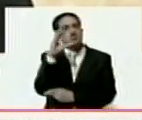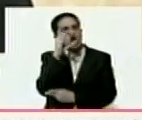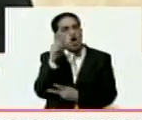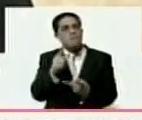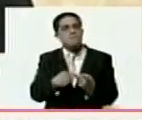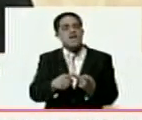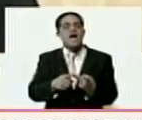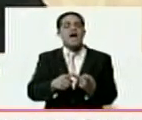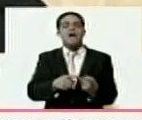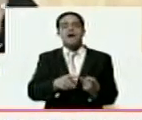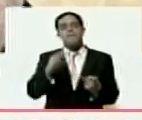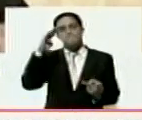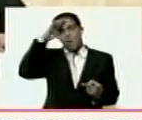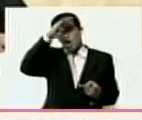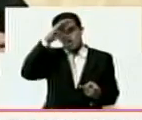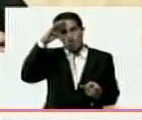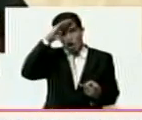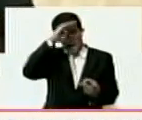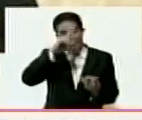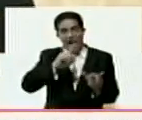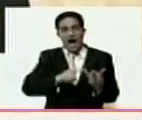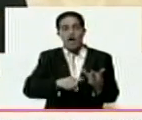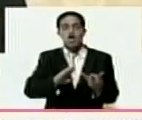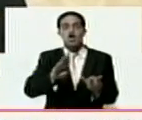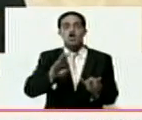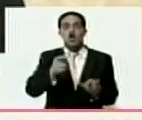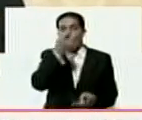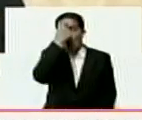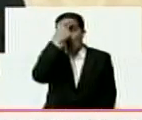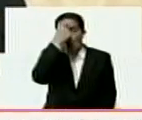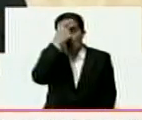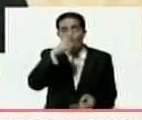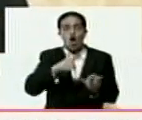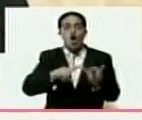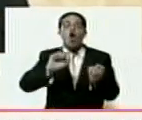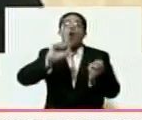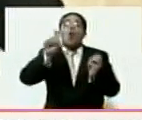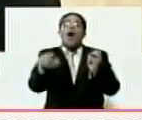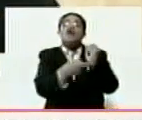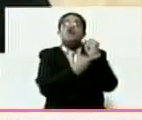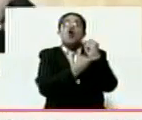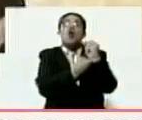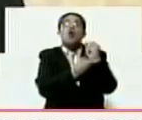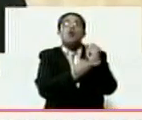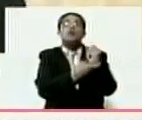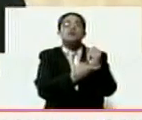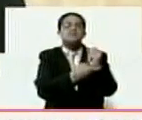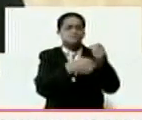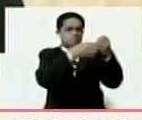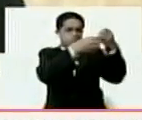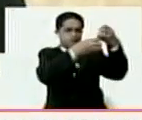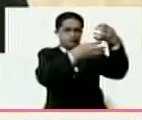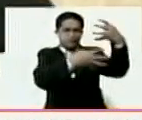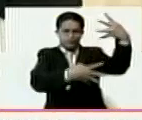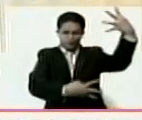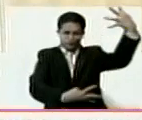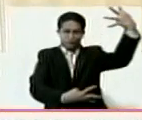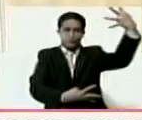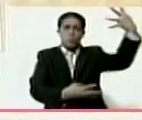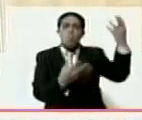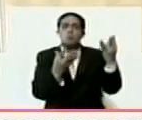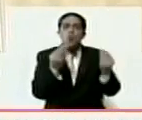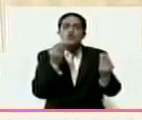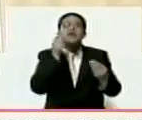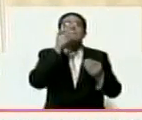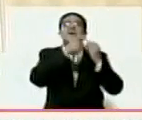Bolsonaro, que está el señor Borges, que está el señor Guaidó, que hay una cadena de mando que